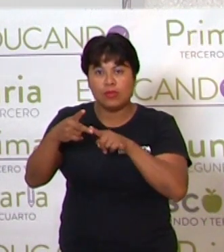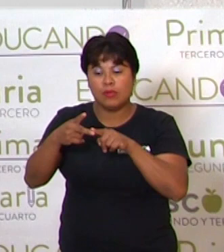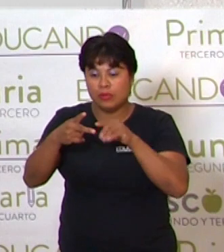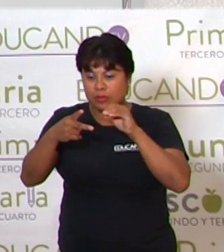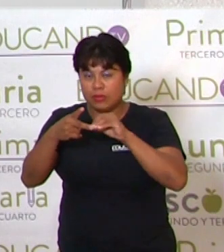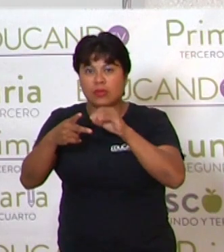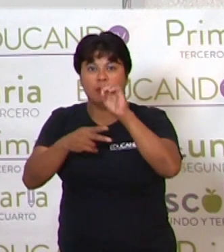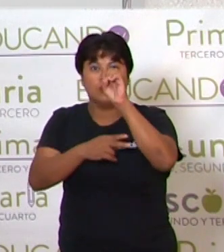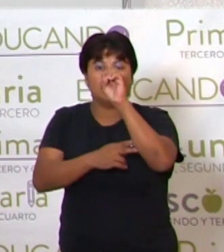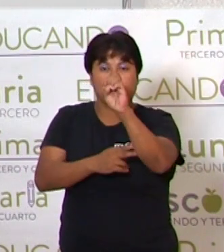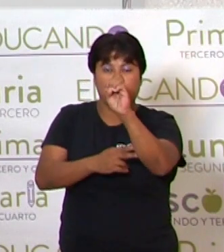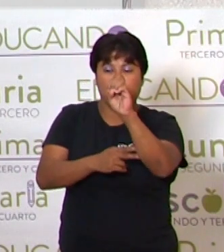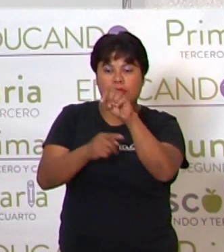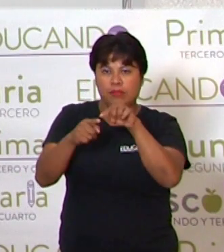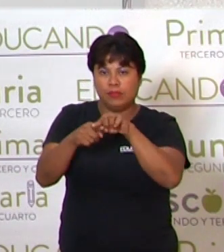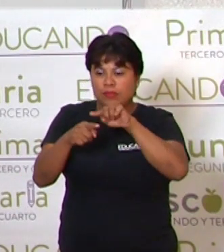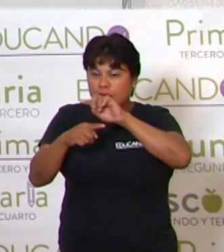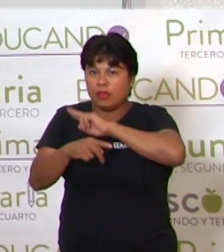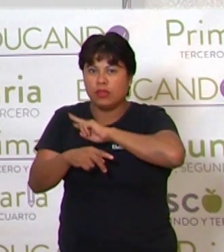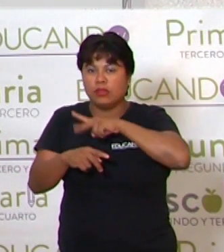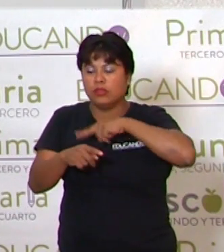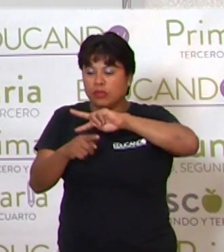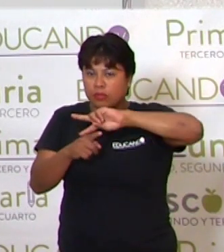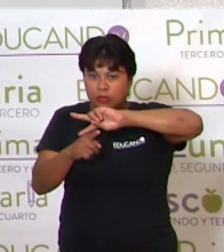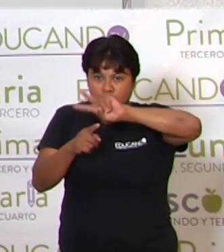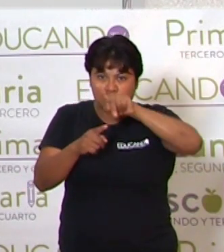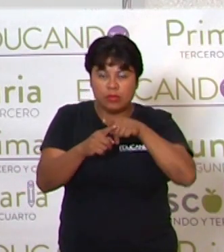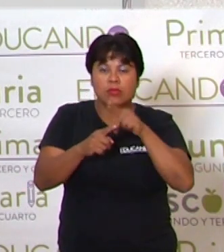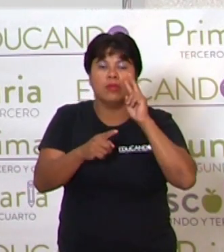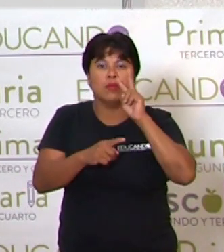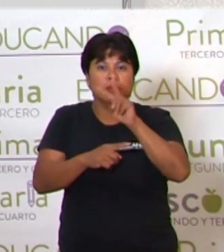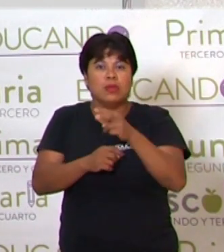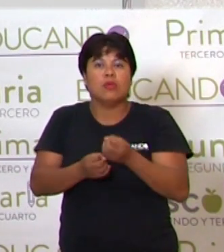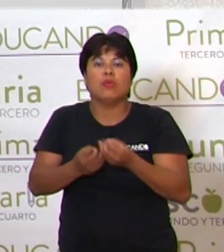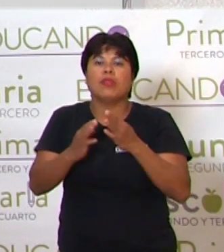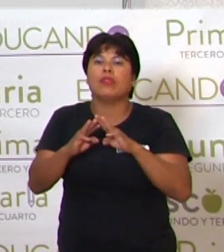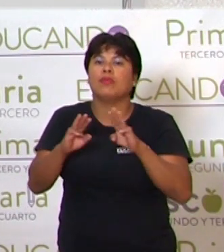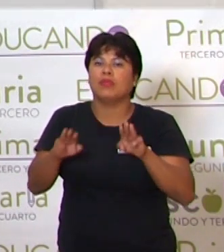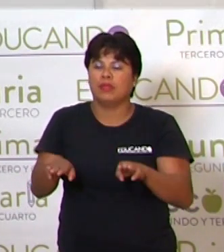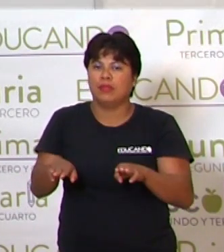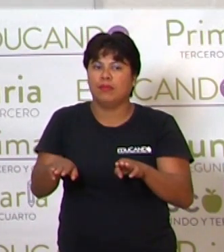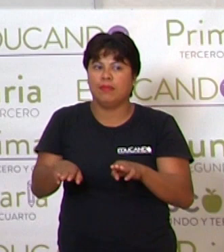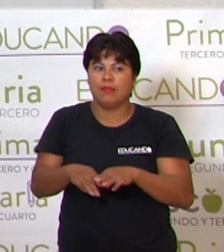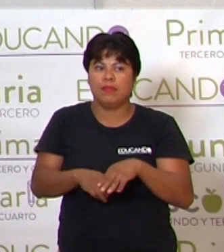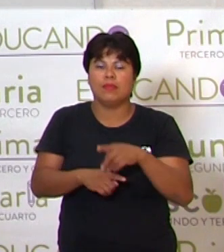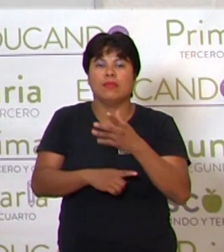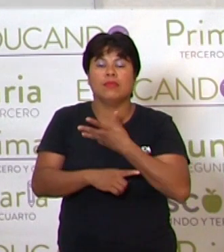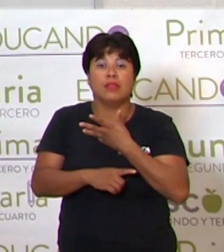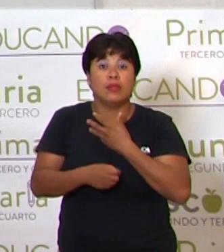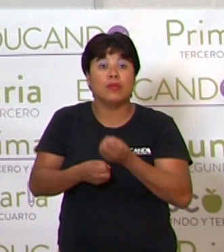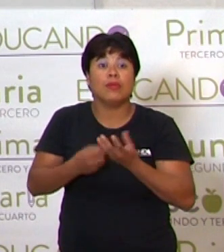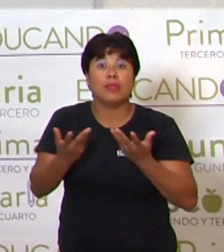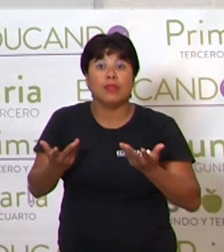cero en una de las dos líneas que forman el ángulo y medimos. ¿Tiene